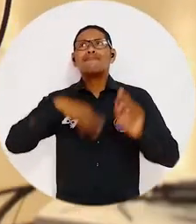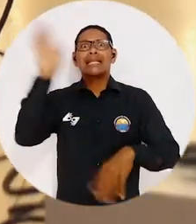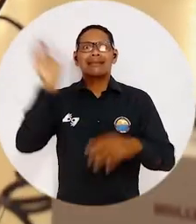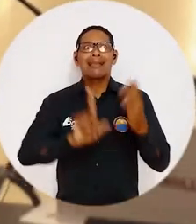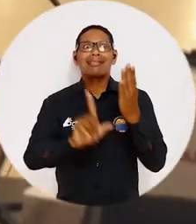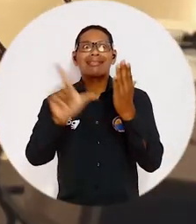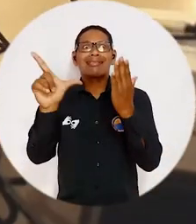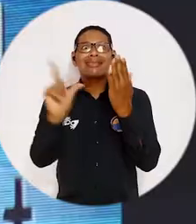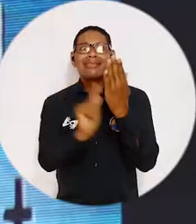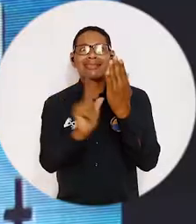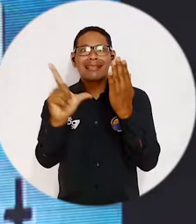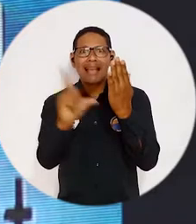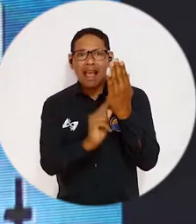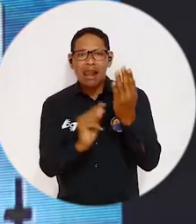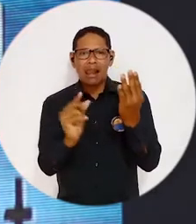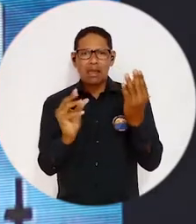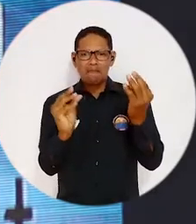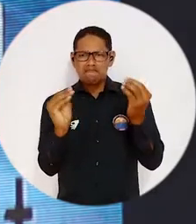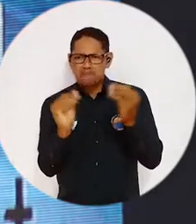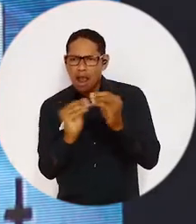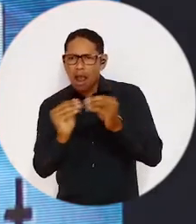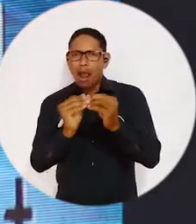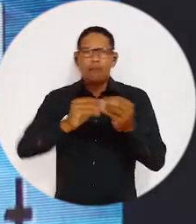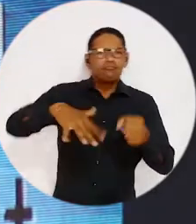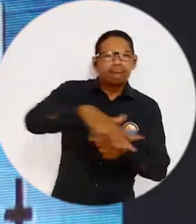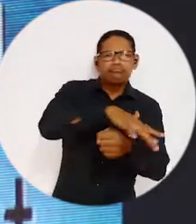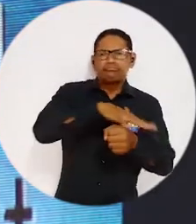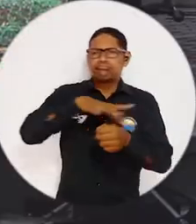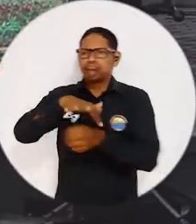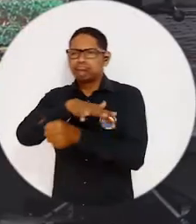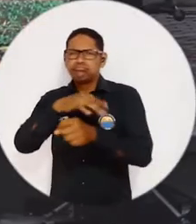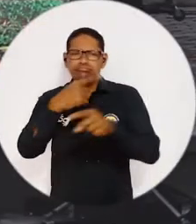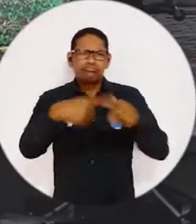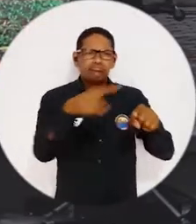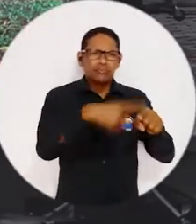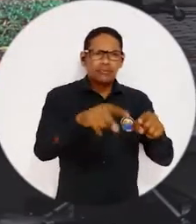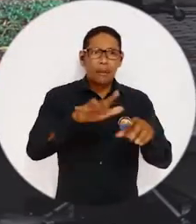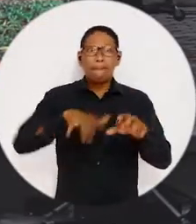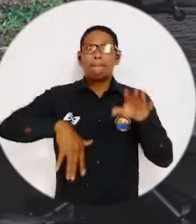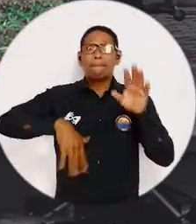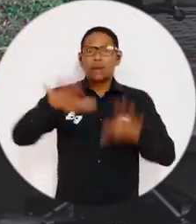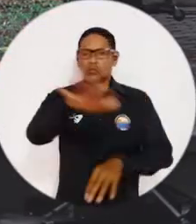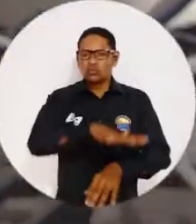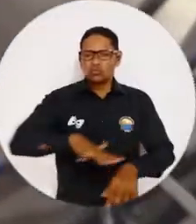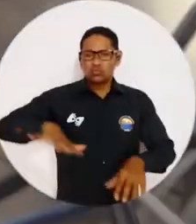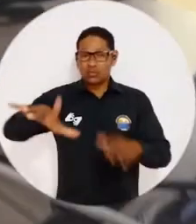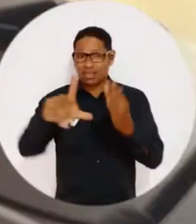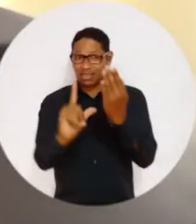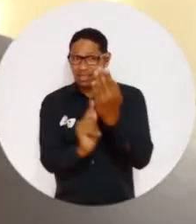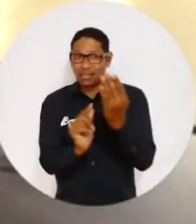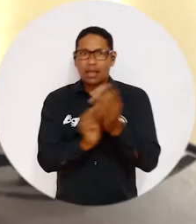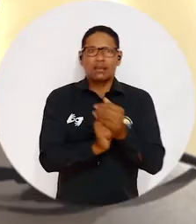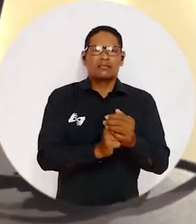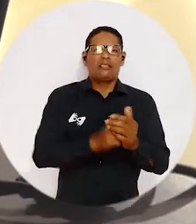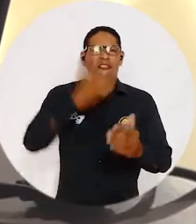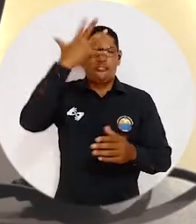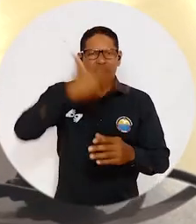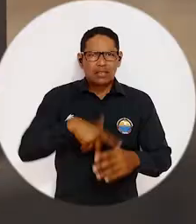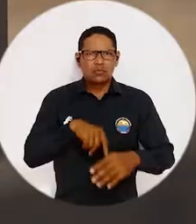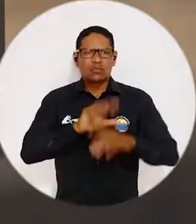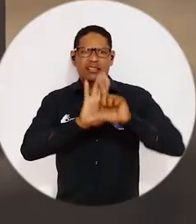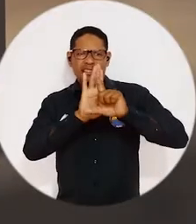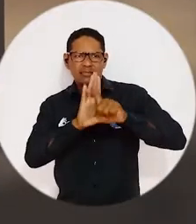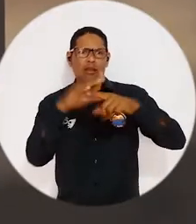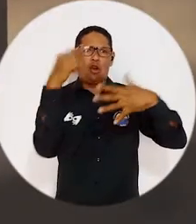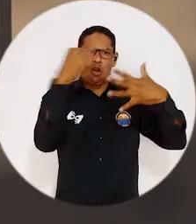público digital, que las obras se movilizan en otros escenarios, en otros contextos, en el territorio digital. Y desde las redes